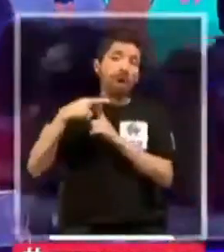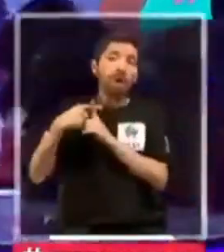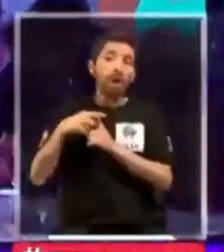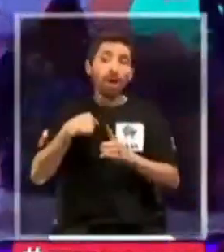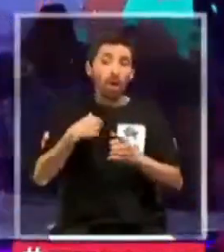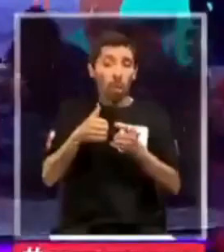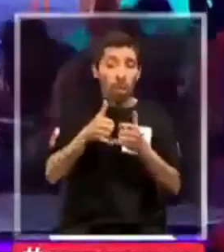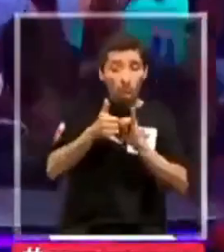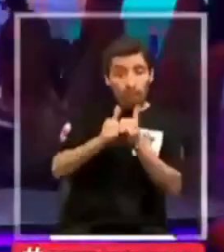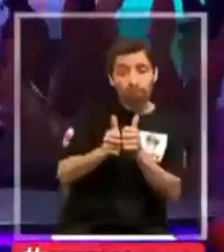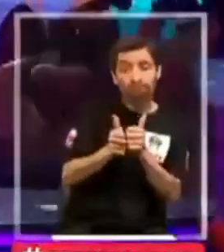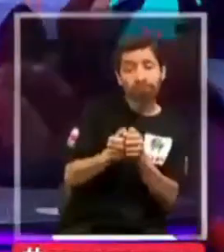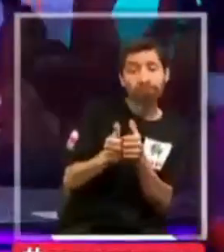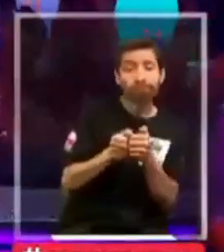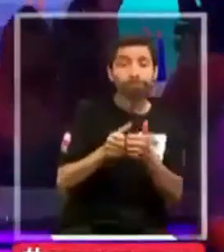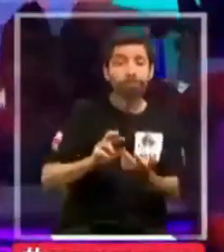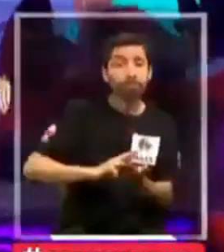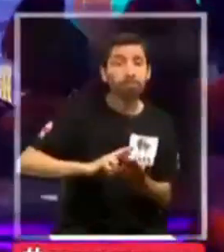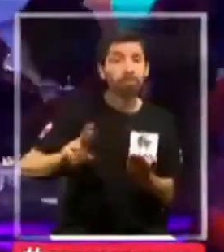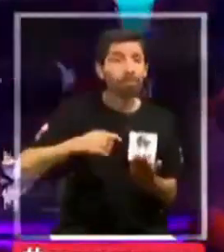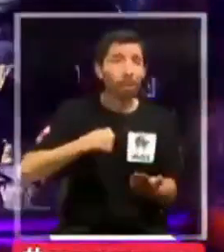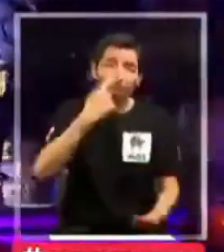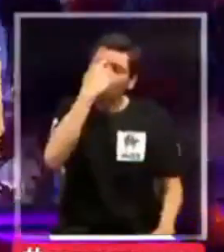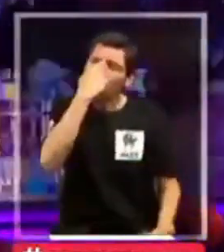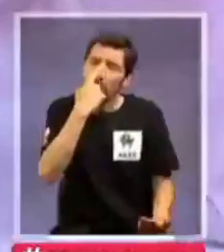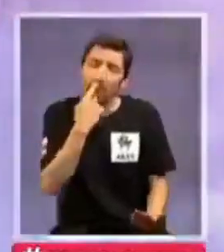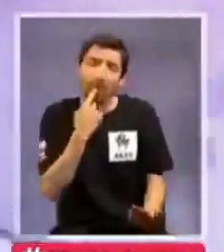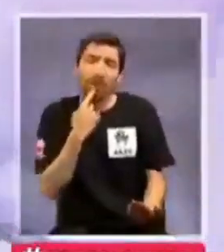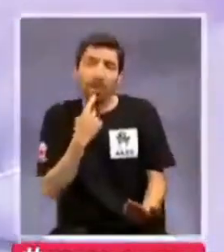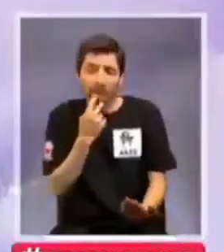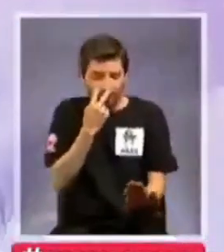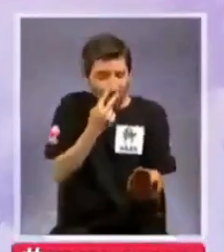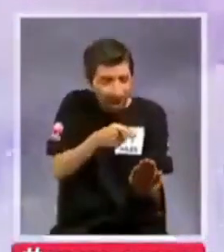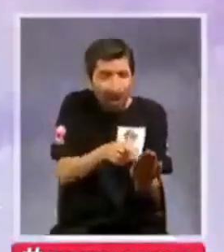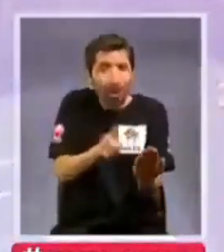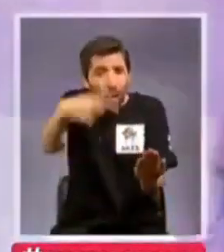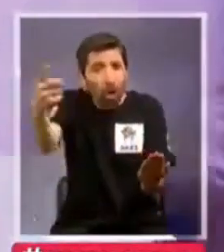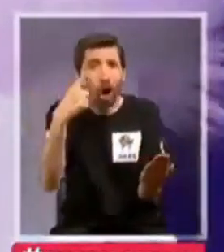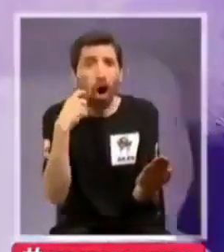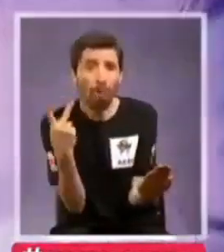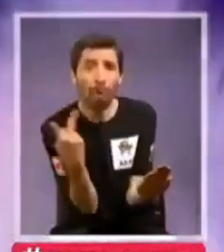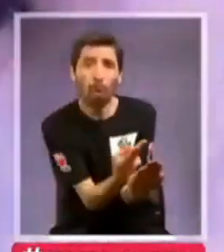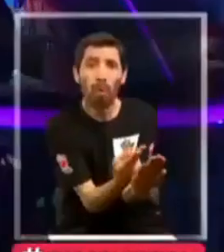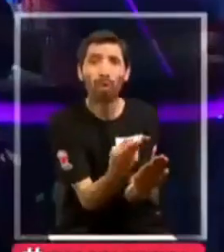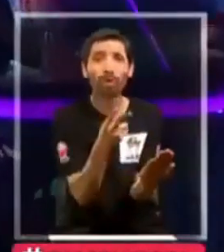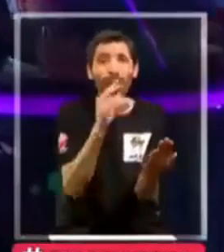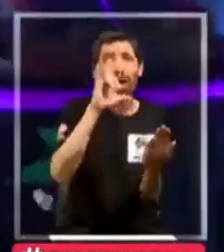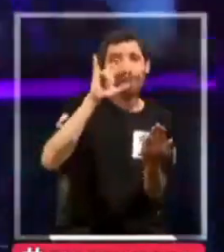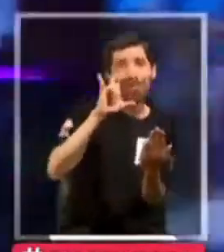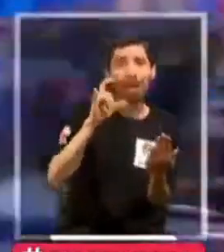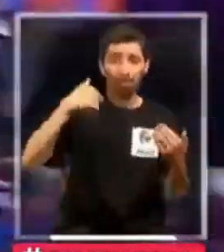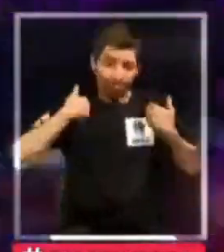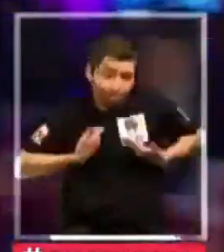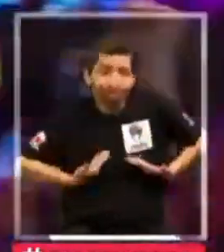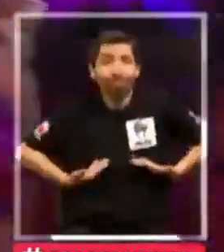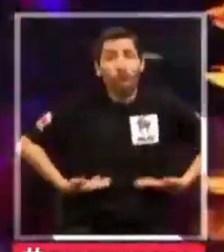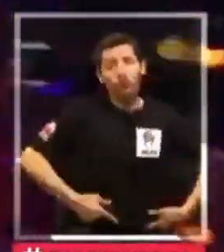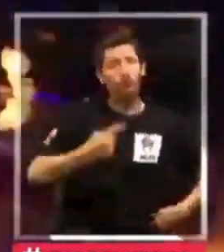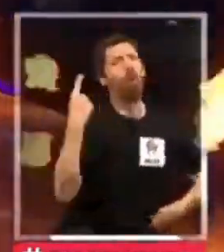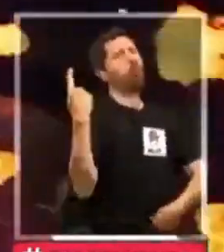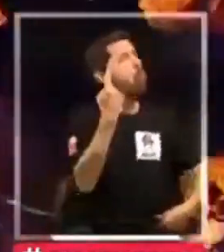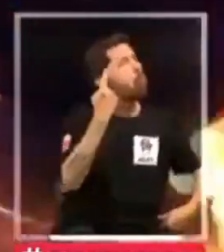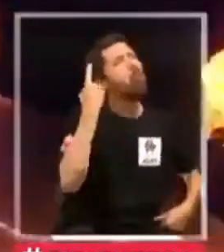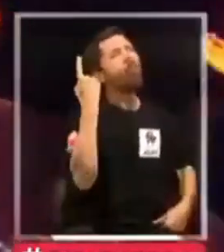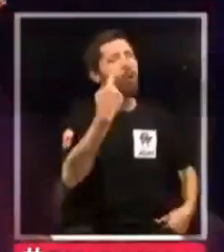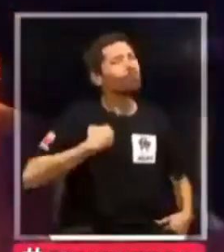el WhatsApp. Super triste verte con otro en Instagram. Ya que estoy ultra